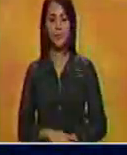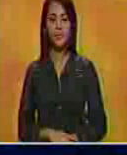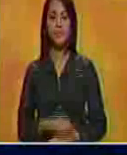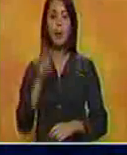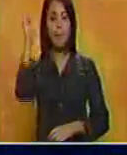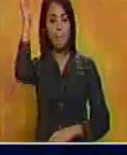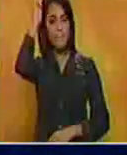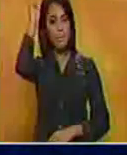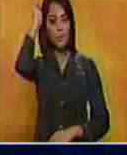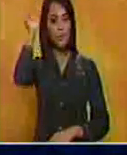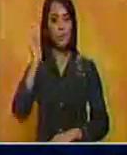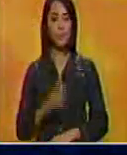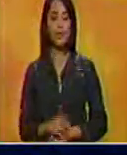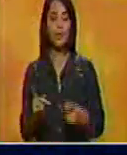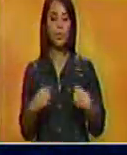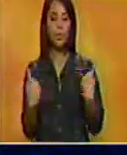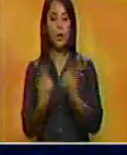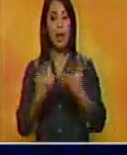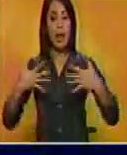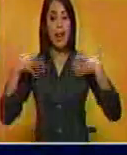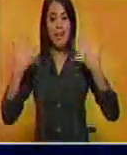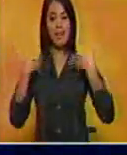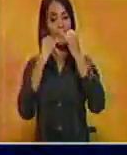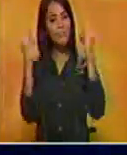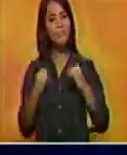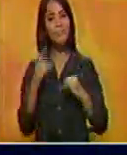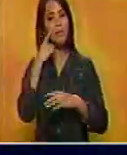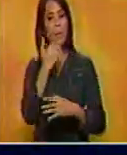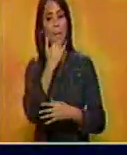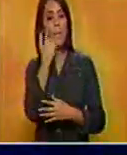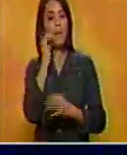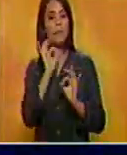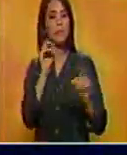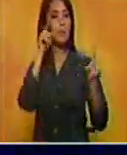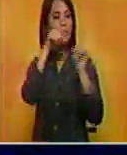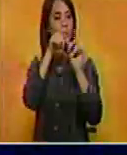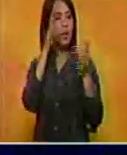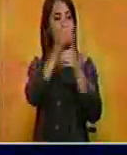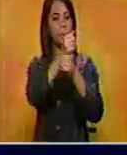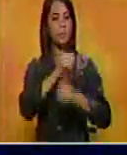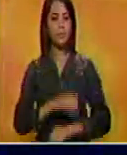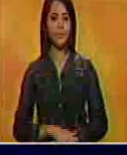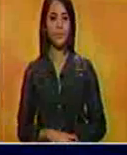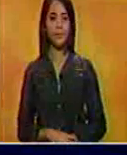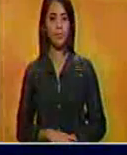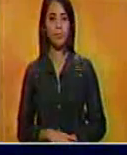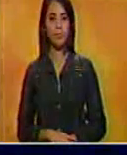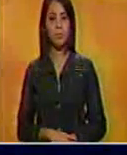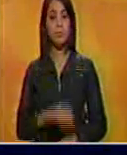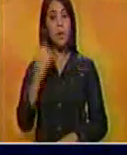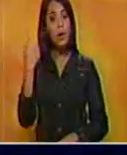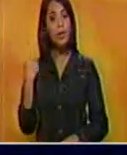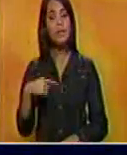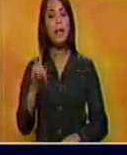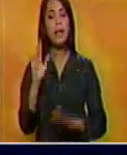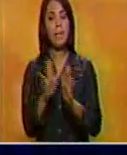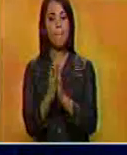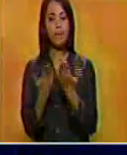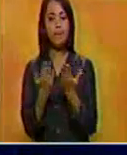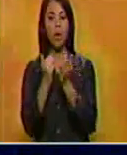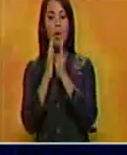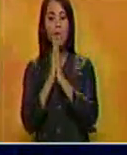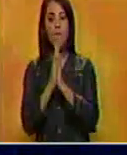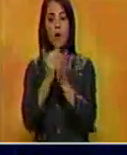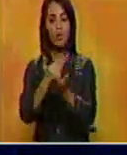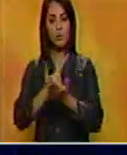Perú. Alegres, porque ya estaban cerca de su objetivo. Los que tienen pasaporte, por favor,